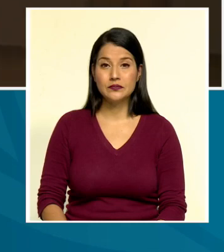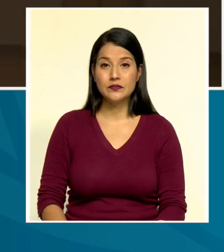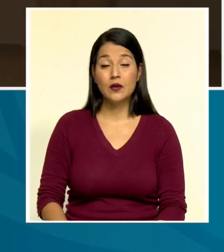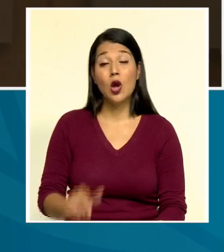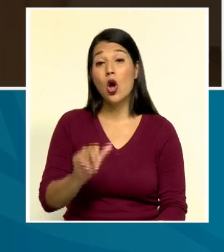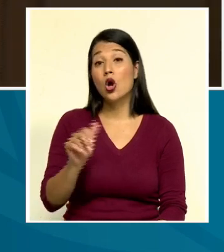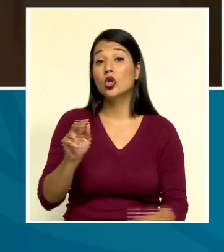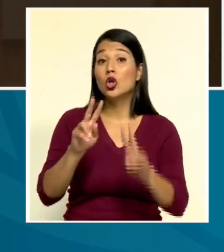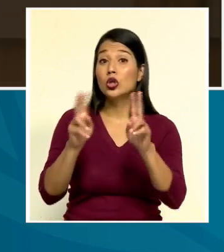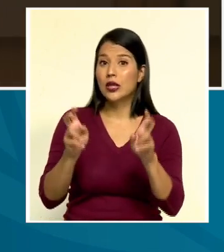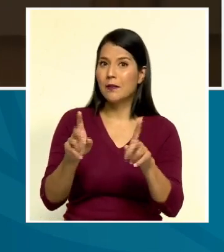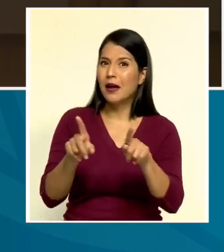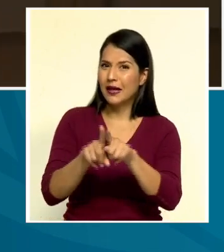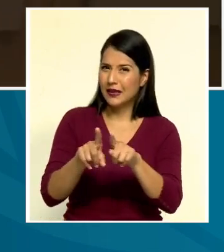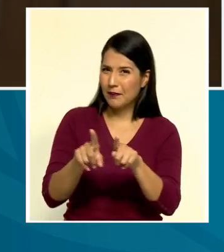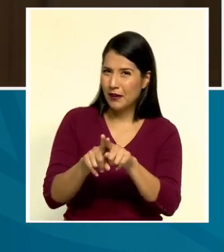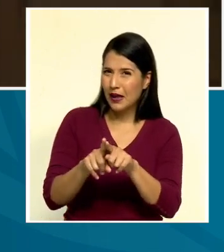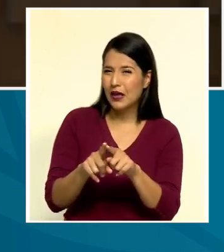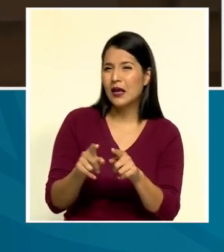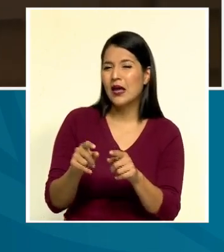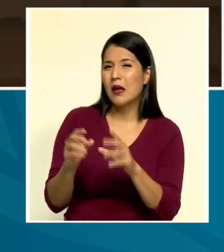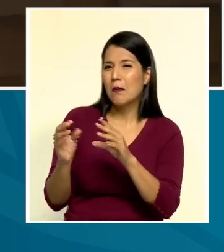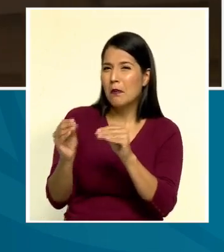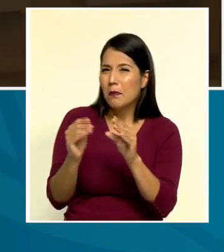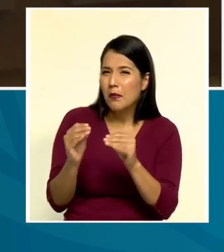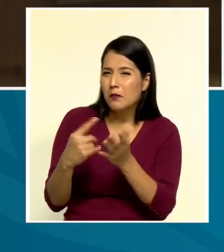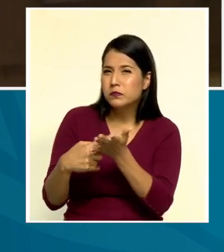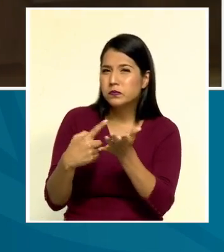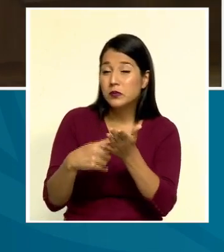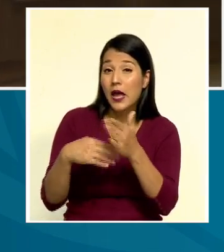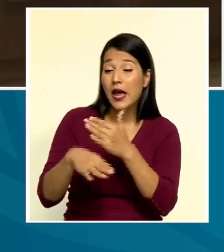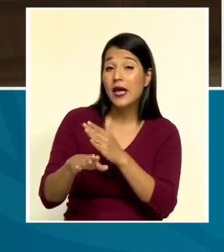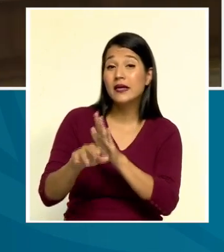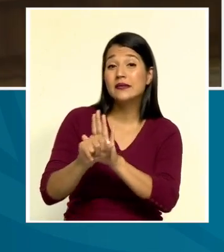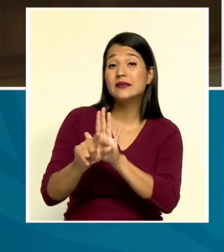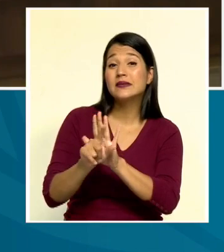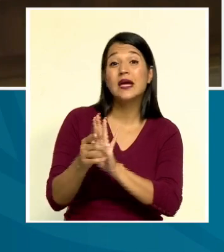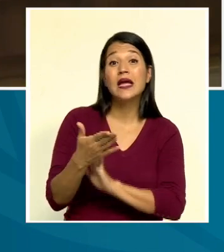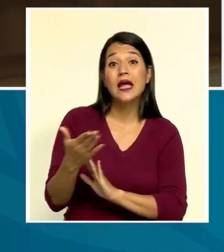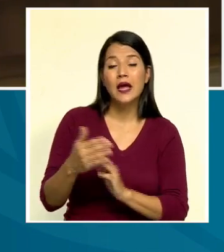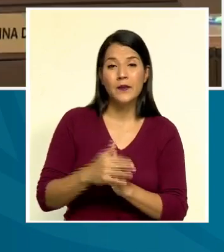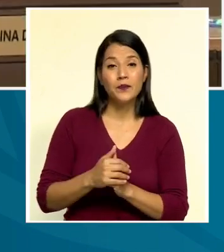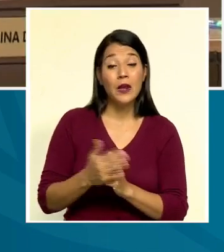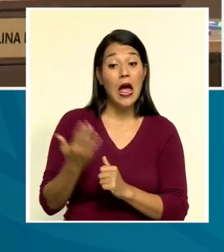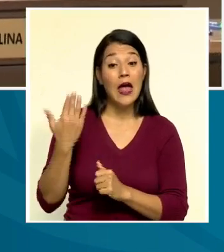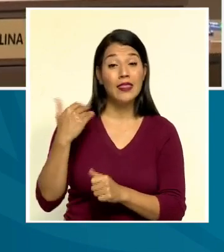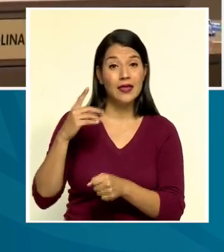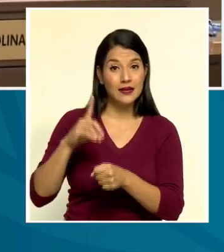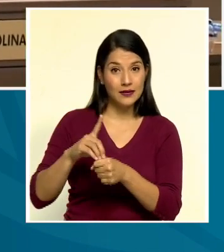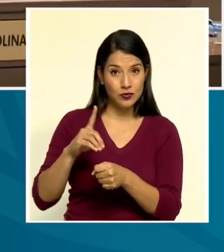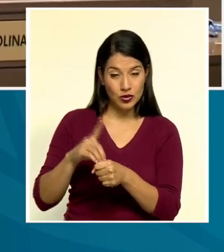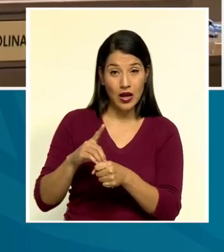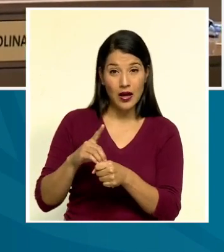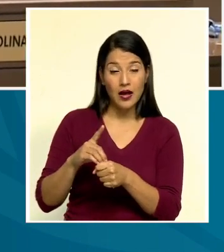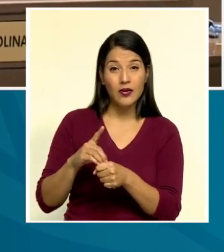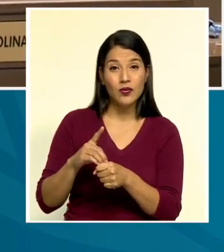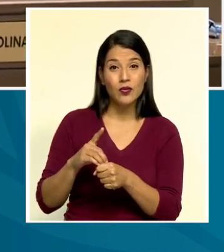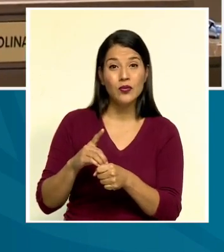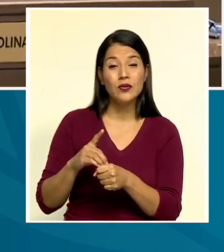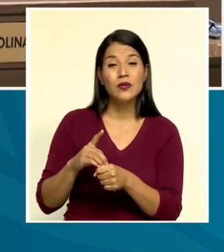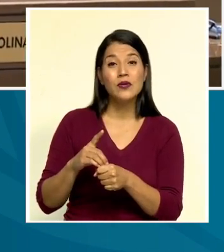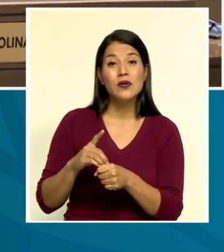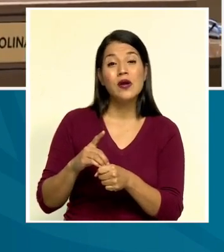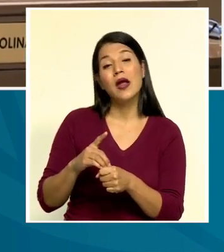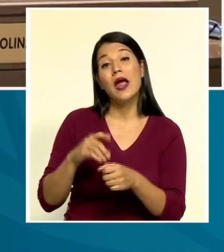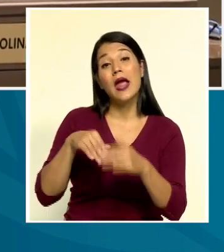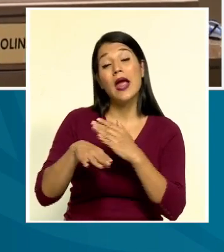Otro tema que está generando un poco de ruido en la Asamblea Legislativa es que se dio a conocer que el exdiputado, que hasta hace poco fue el legislador